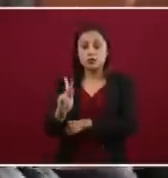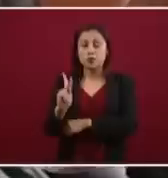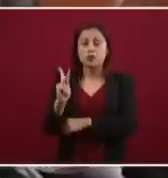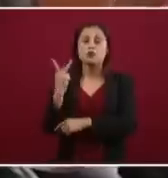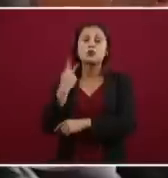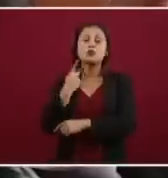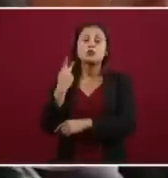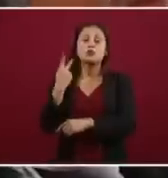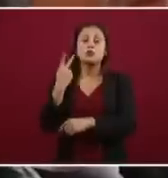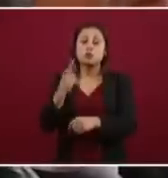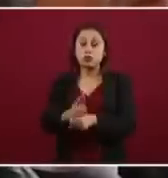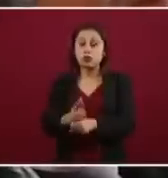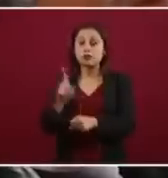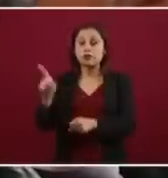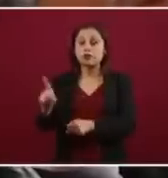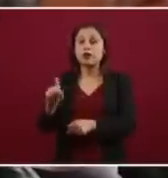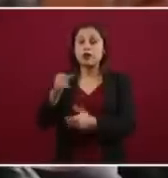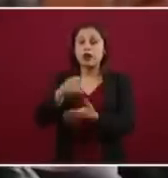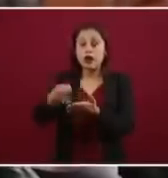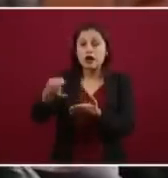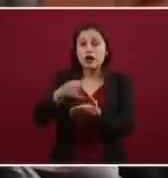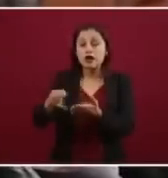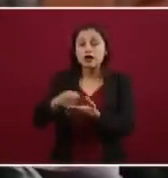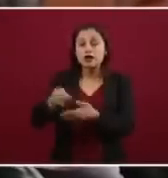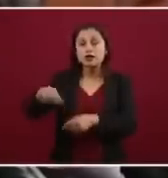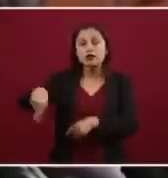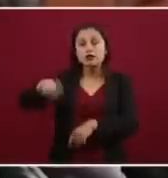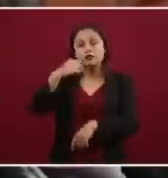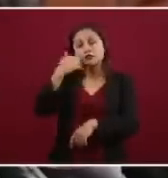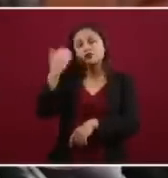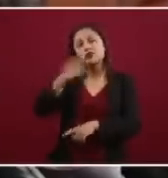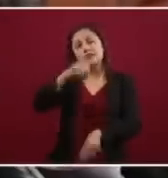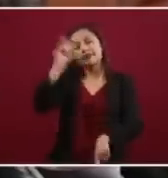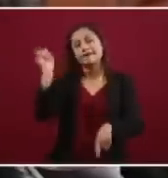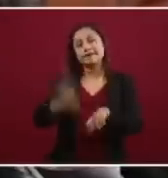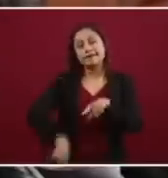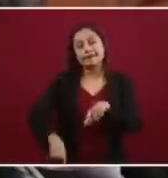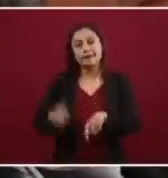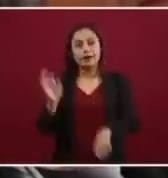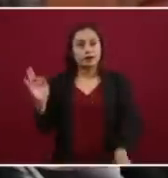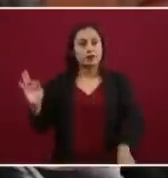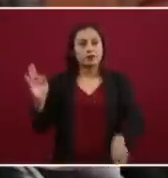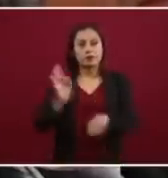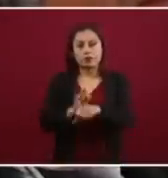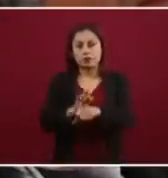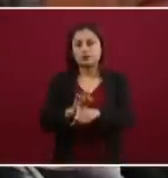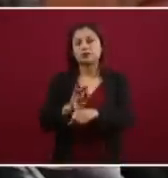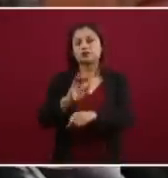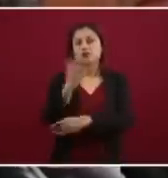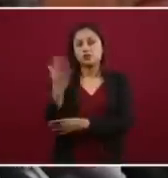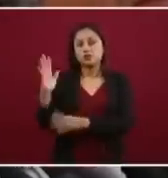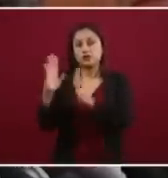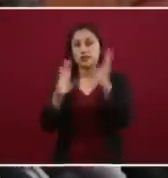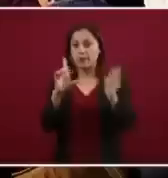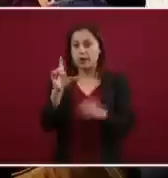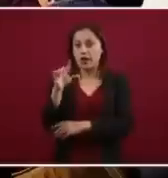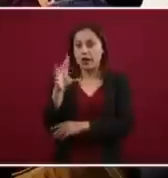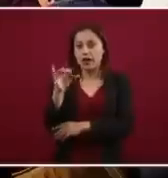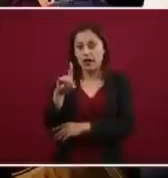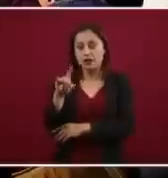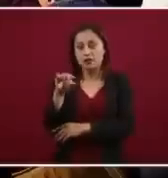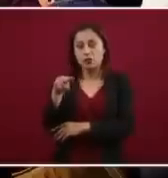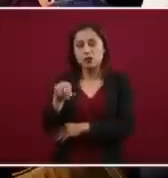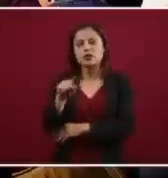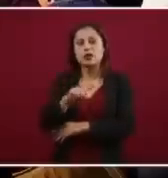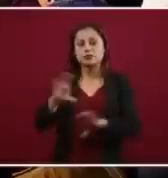Ambiente por derogar o por desaparecer un decreto que protege a la selva Lacandona como reserva de la